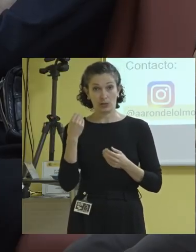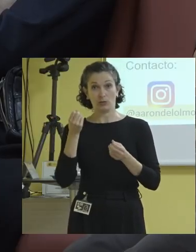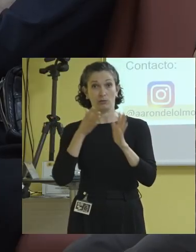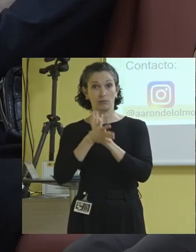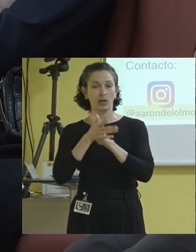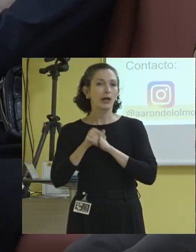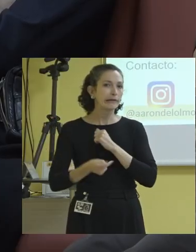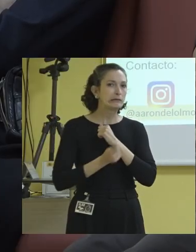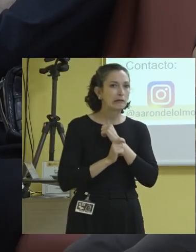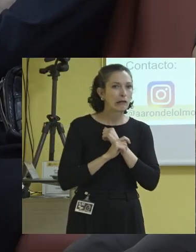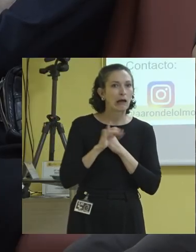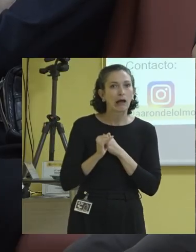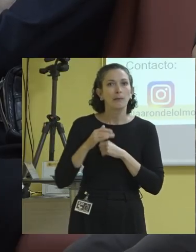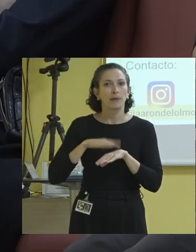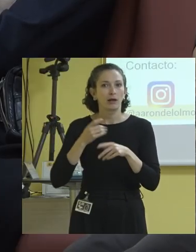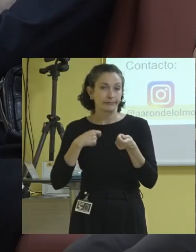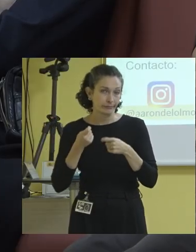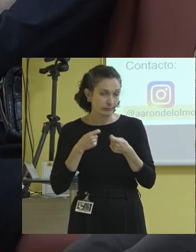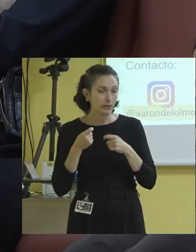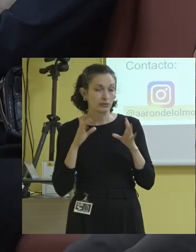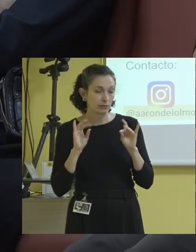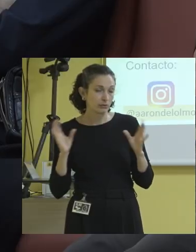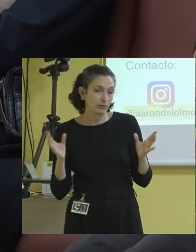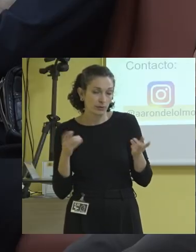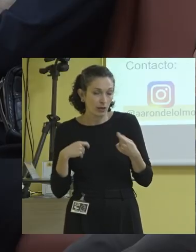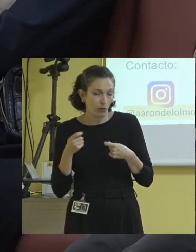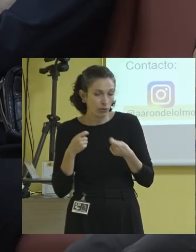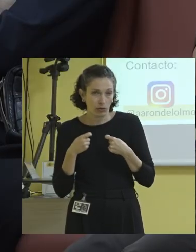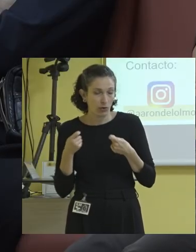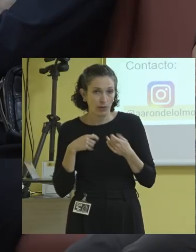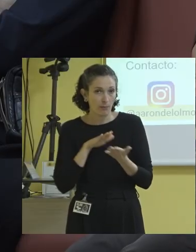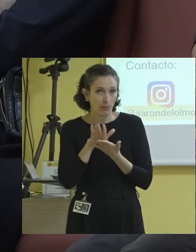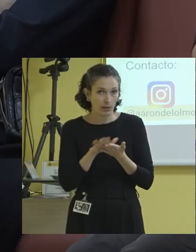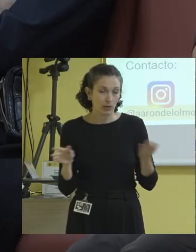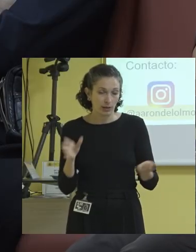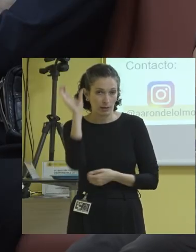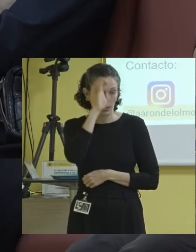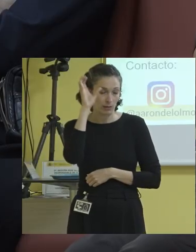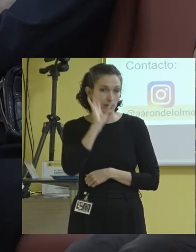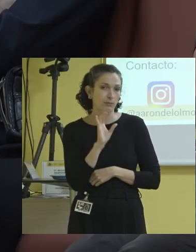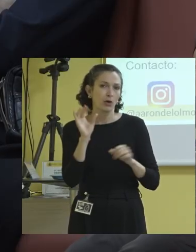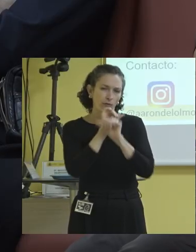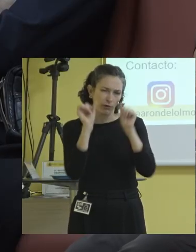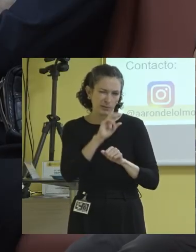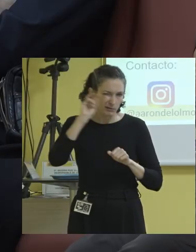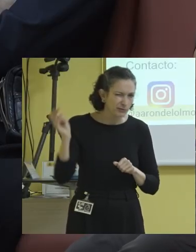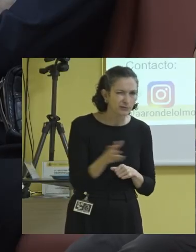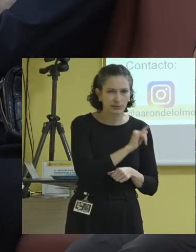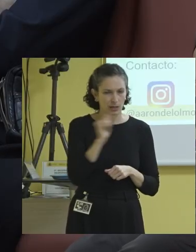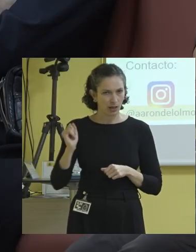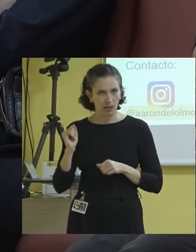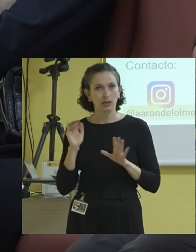toda una estrategia, de un comercio también, un negocio, ¿no?, de las publicaciones científicas. Pero ahora hay manera, entonces tú no puedes a lo